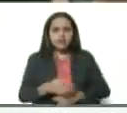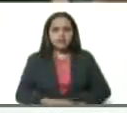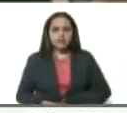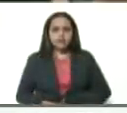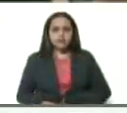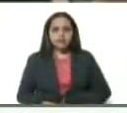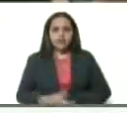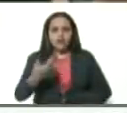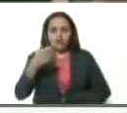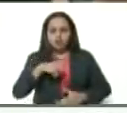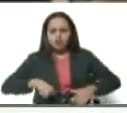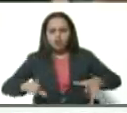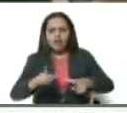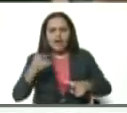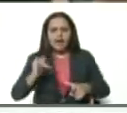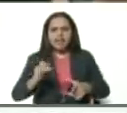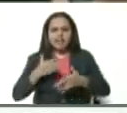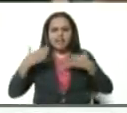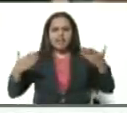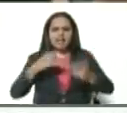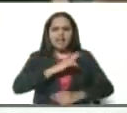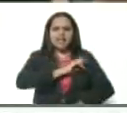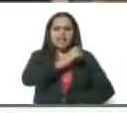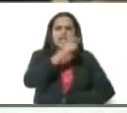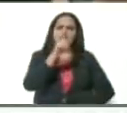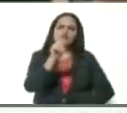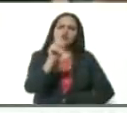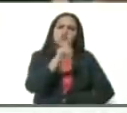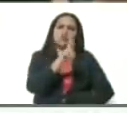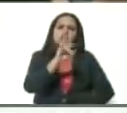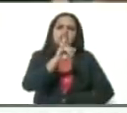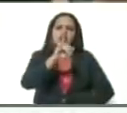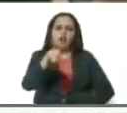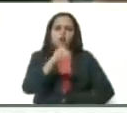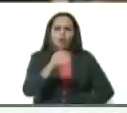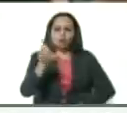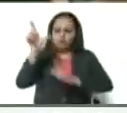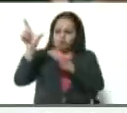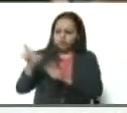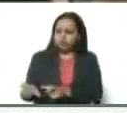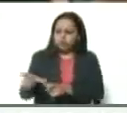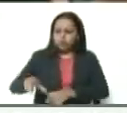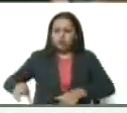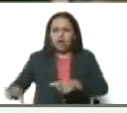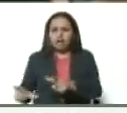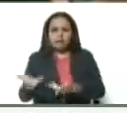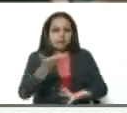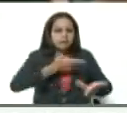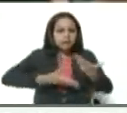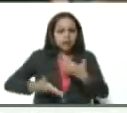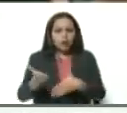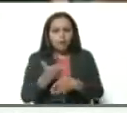en el busto del gran general Omar Torrijos. ¿Cuántas cosas compartimos?